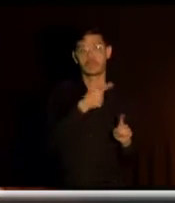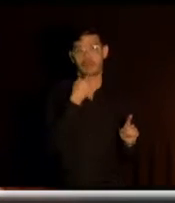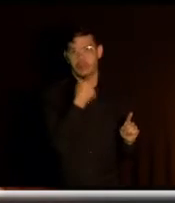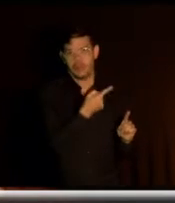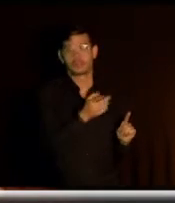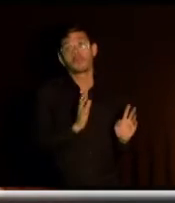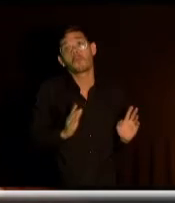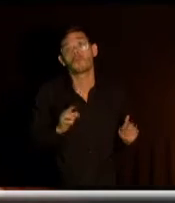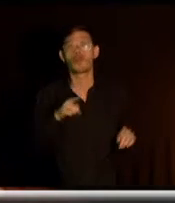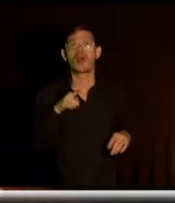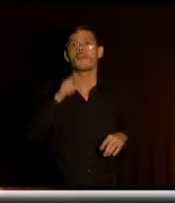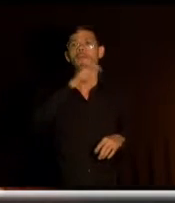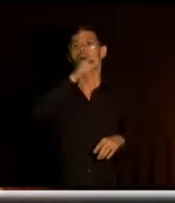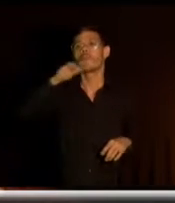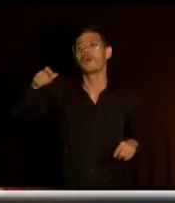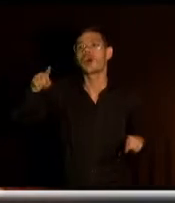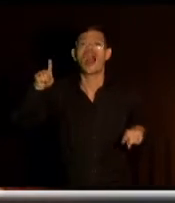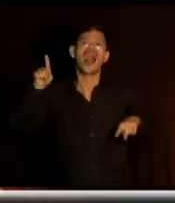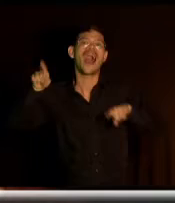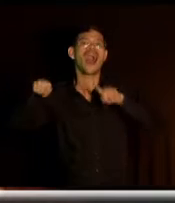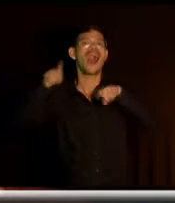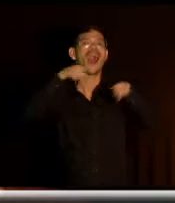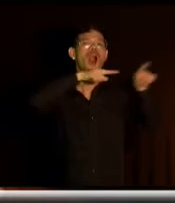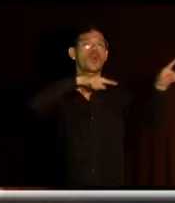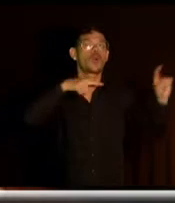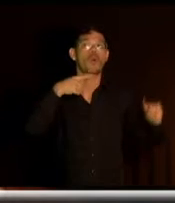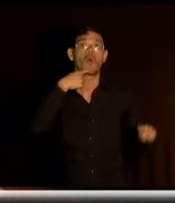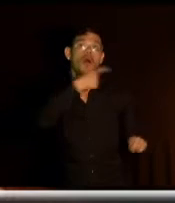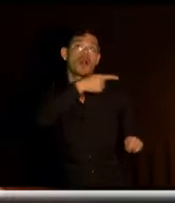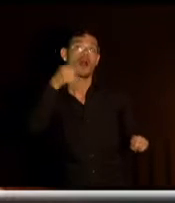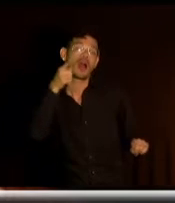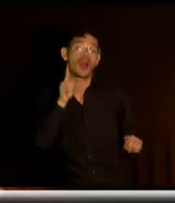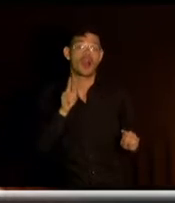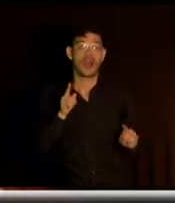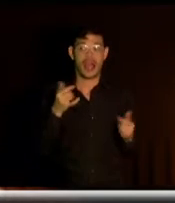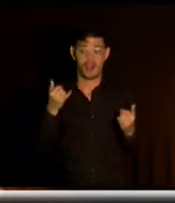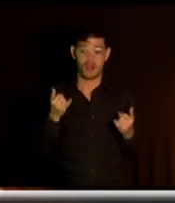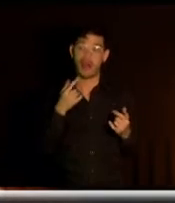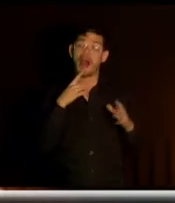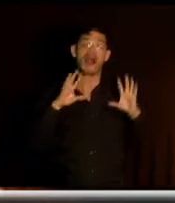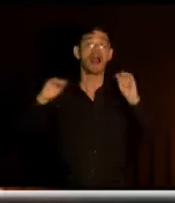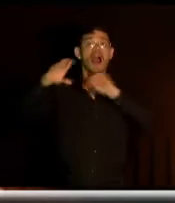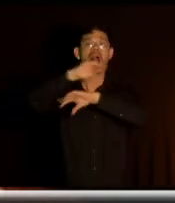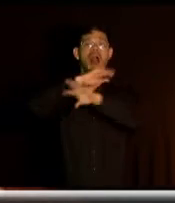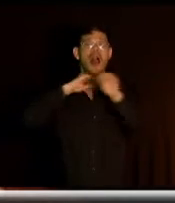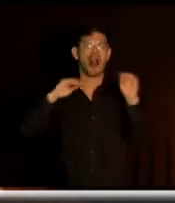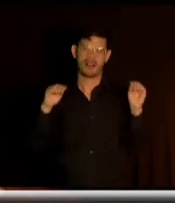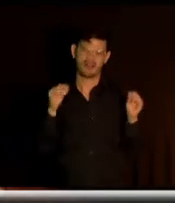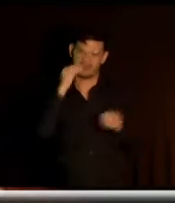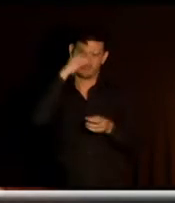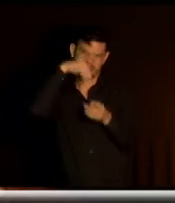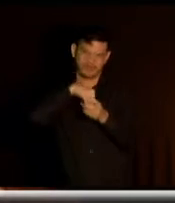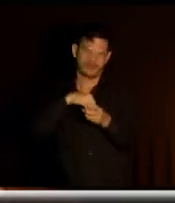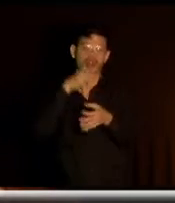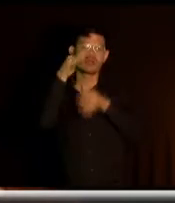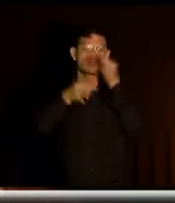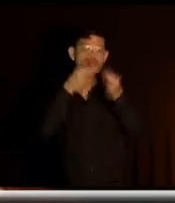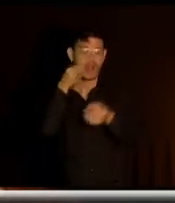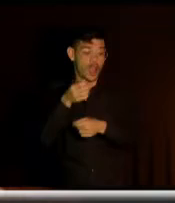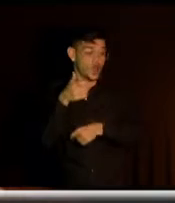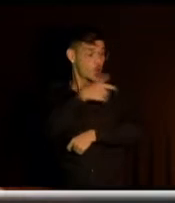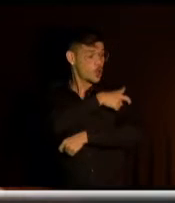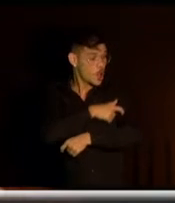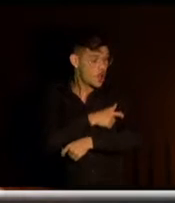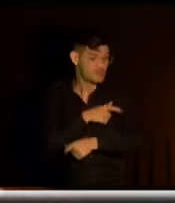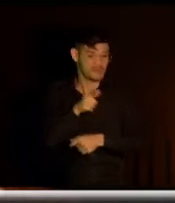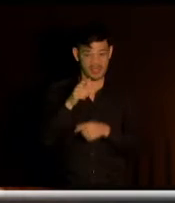dicen algunas personas que se está hablando de que el Comité Paralímpico Internacional se está metiendo en la